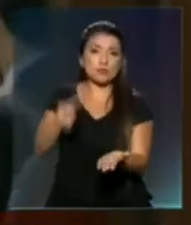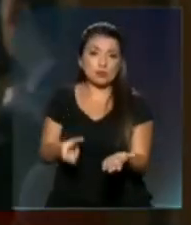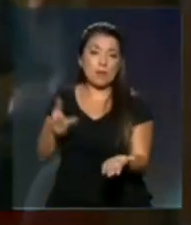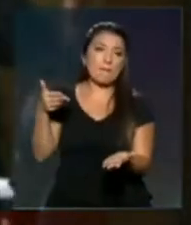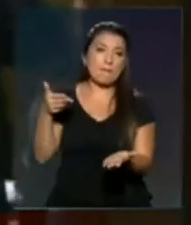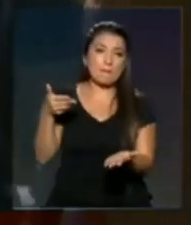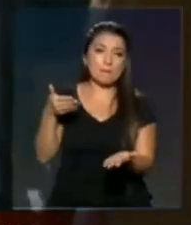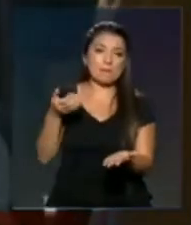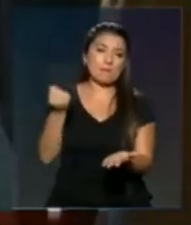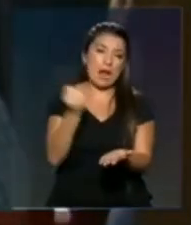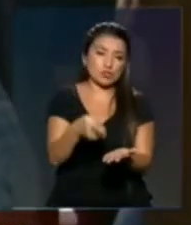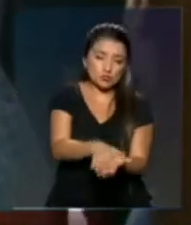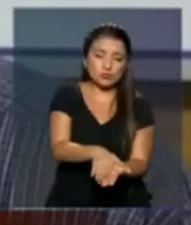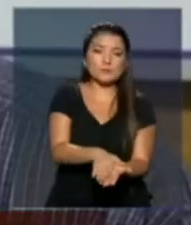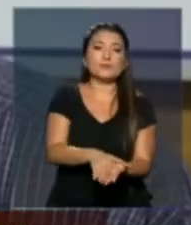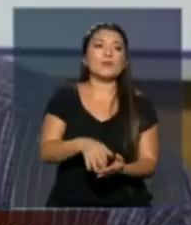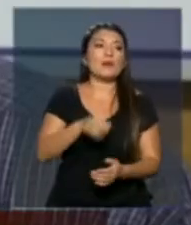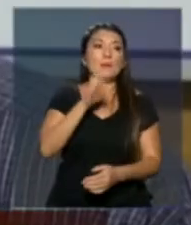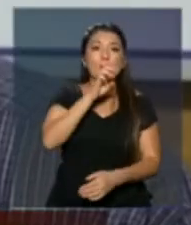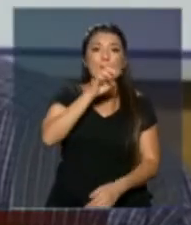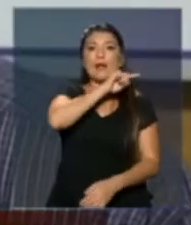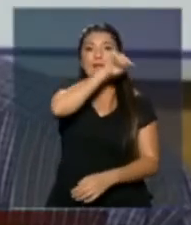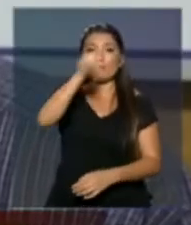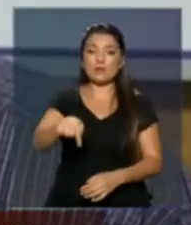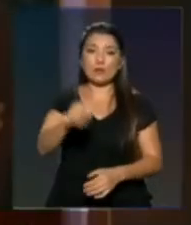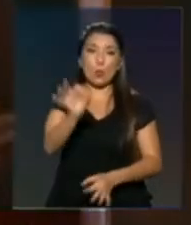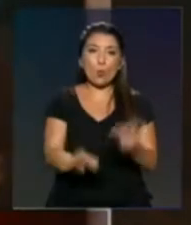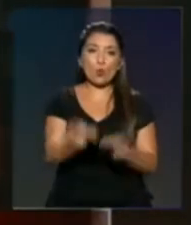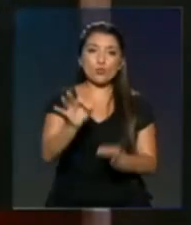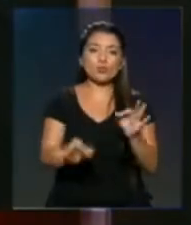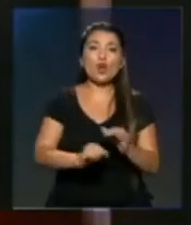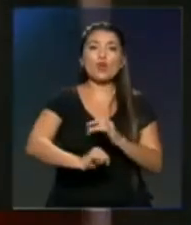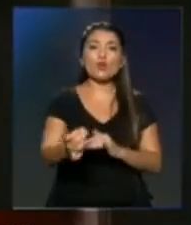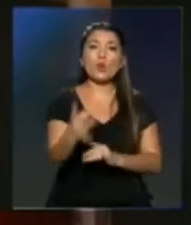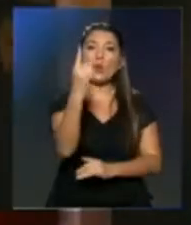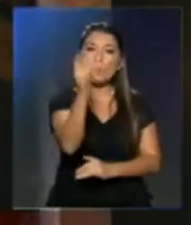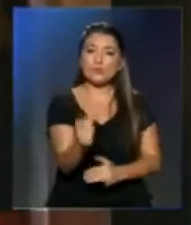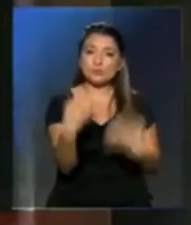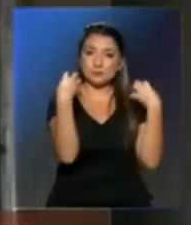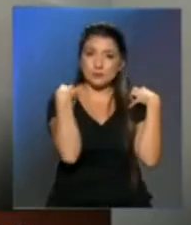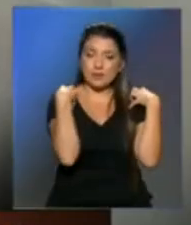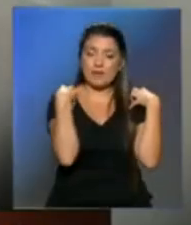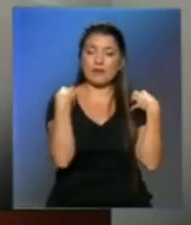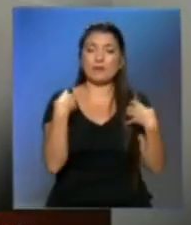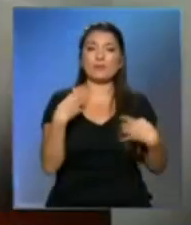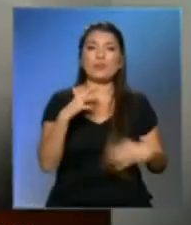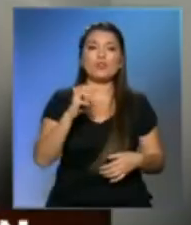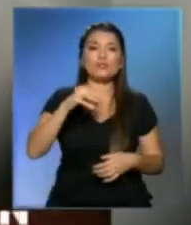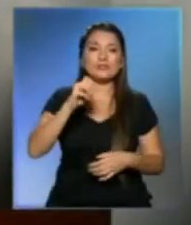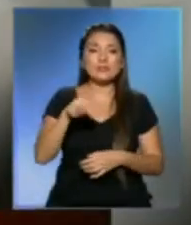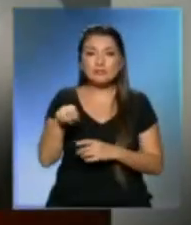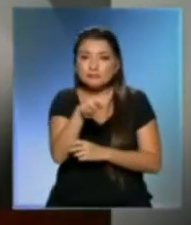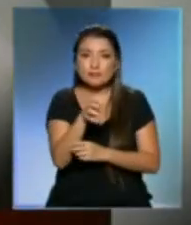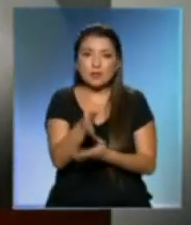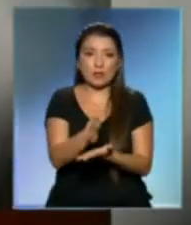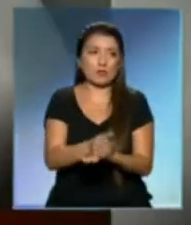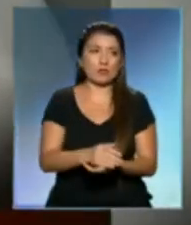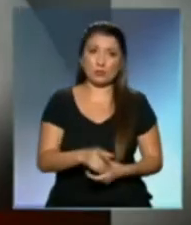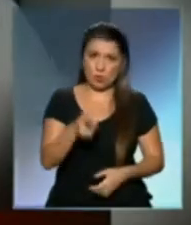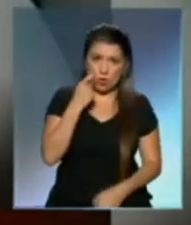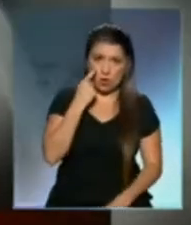estar en el juicio en contra del único imputado el rondín del establecimiento conoció del domingo